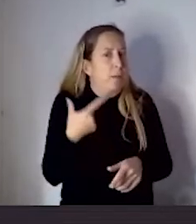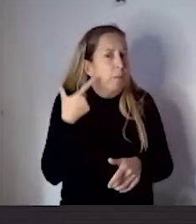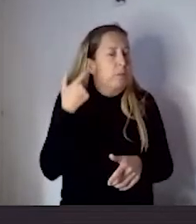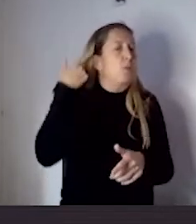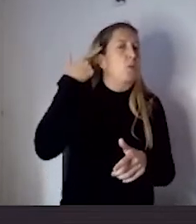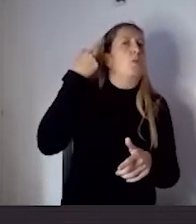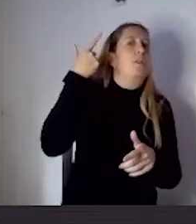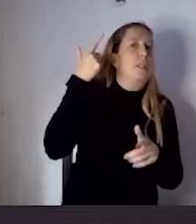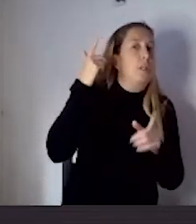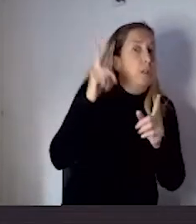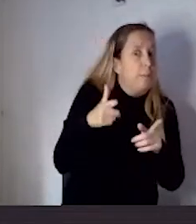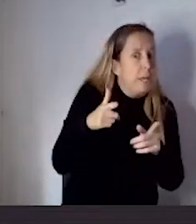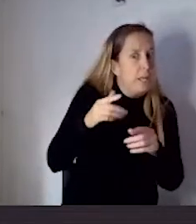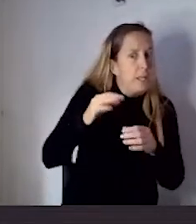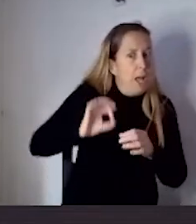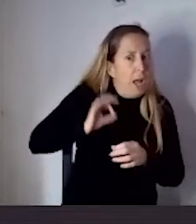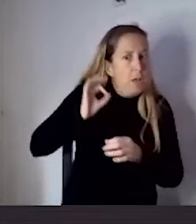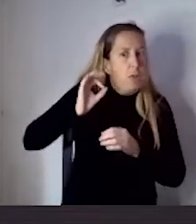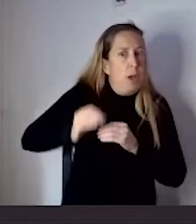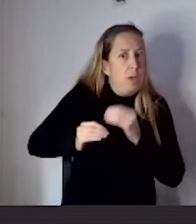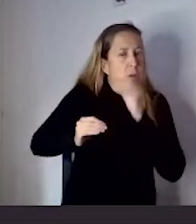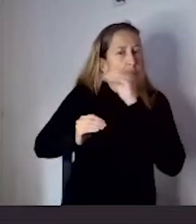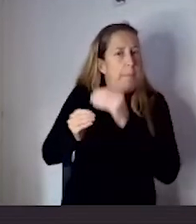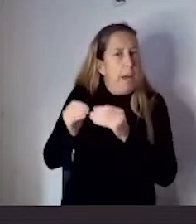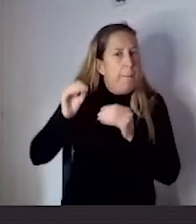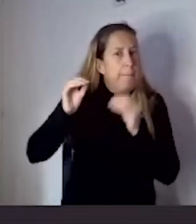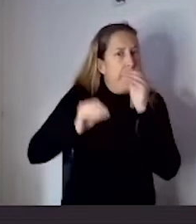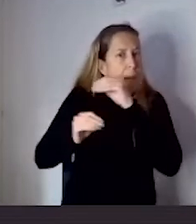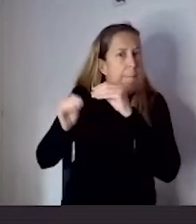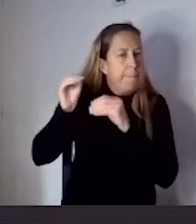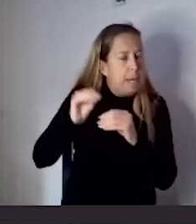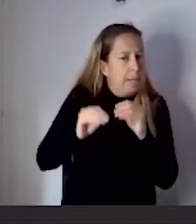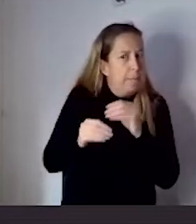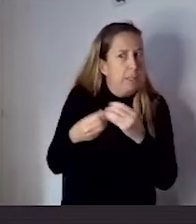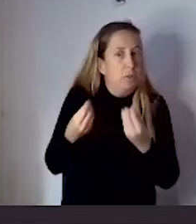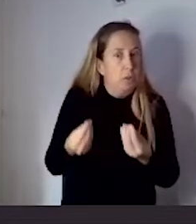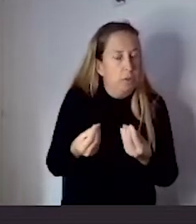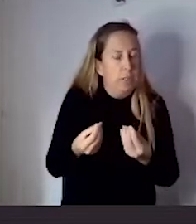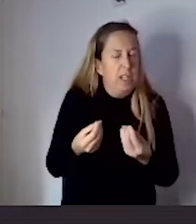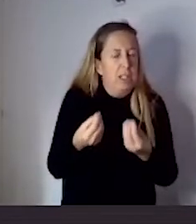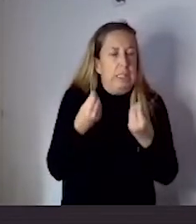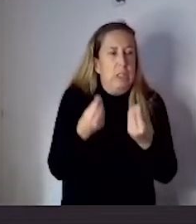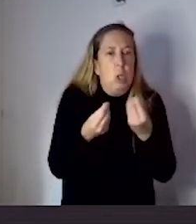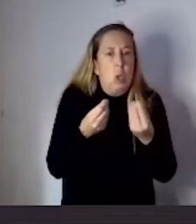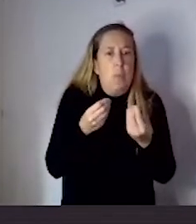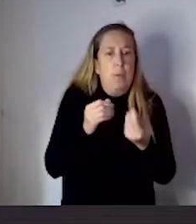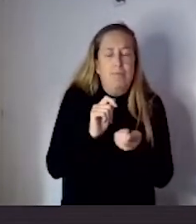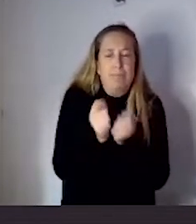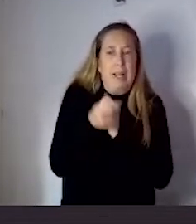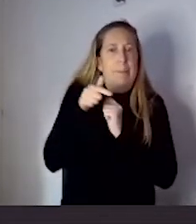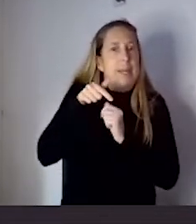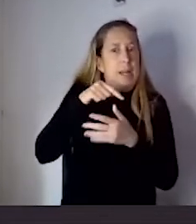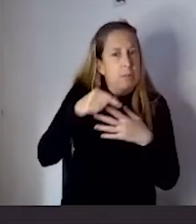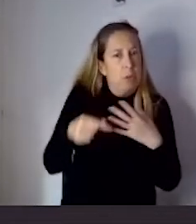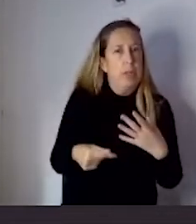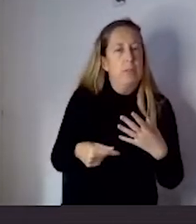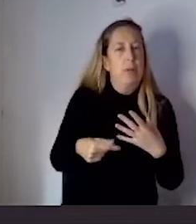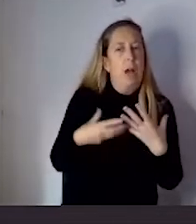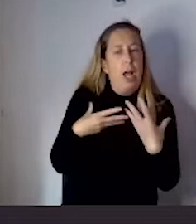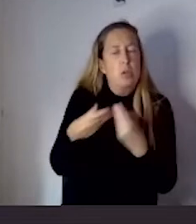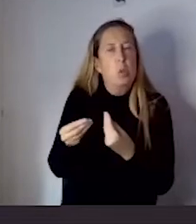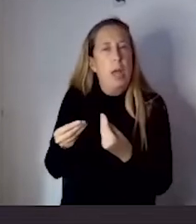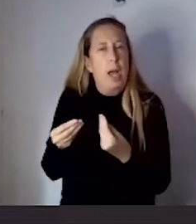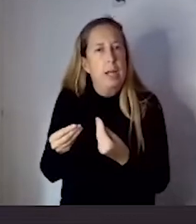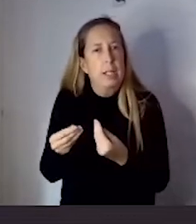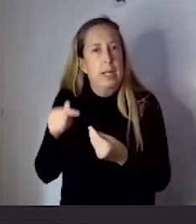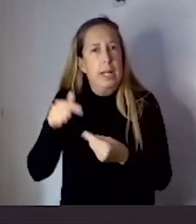más así que qué podemos hacer para apoyar el bienestar en todas estas capas y cómo podemos usar estas